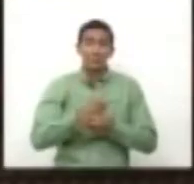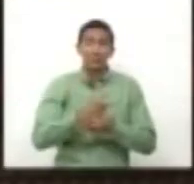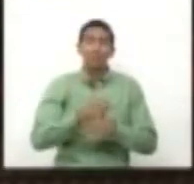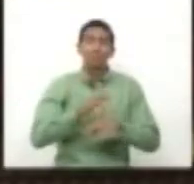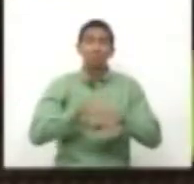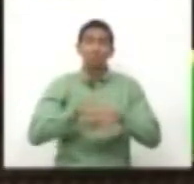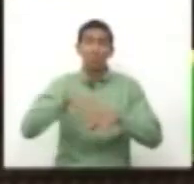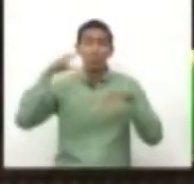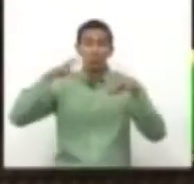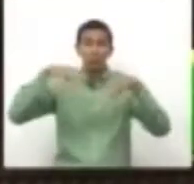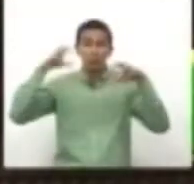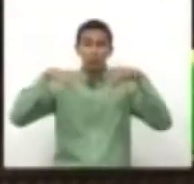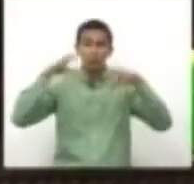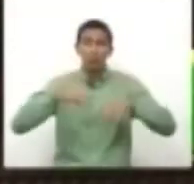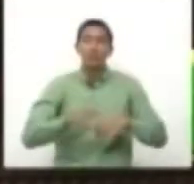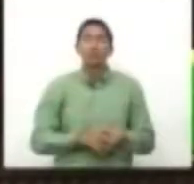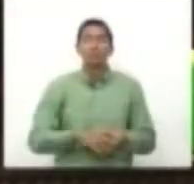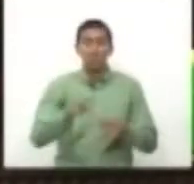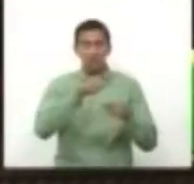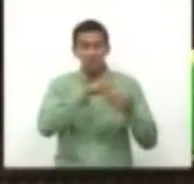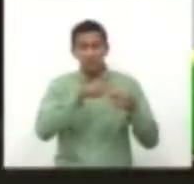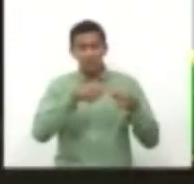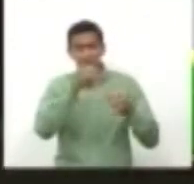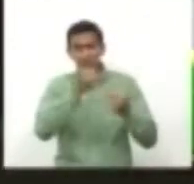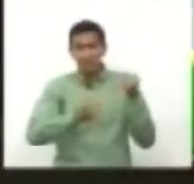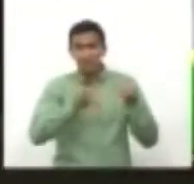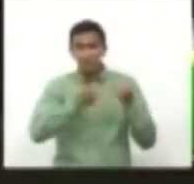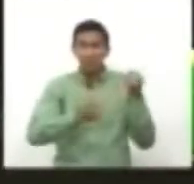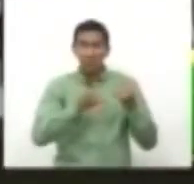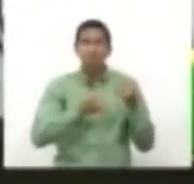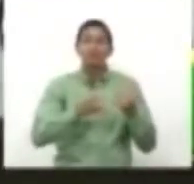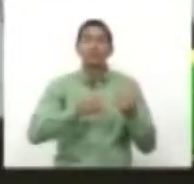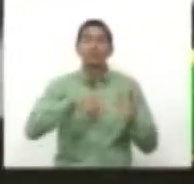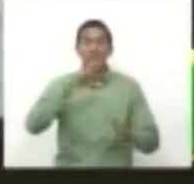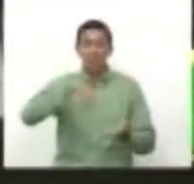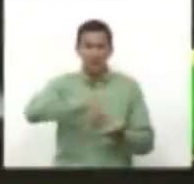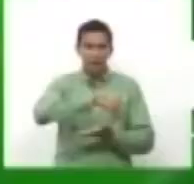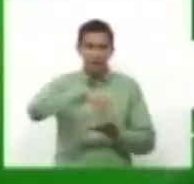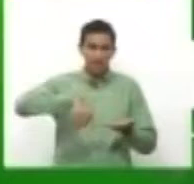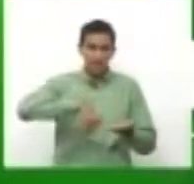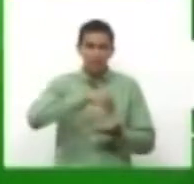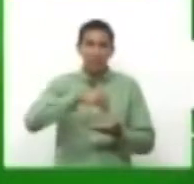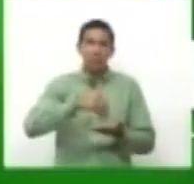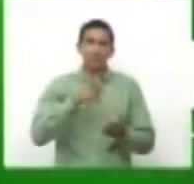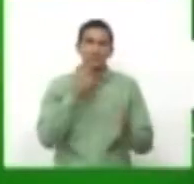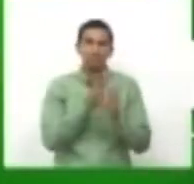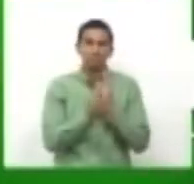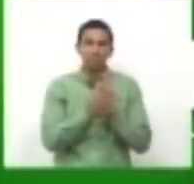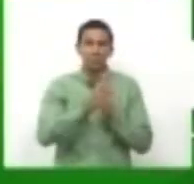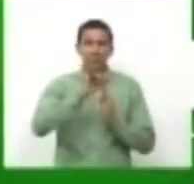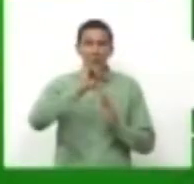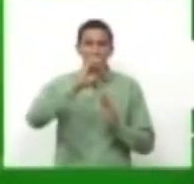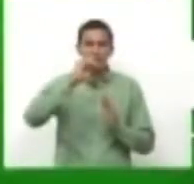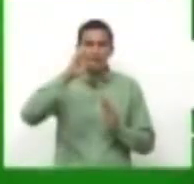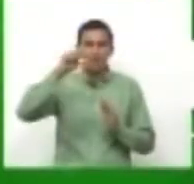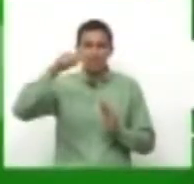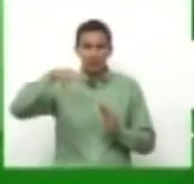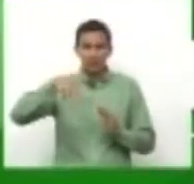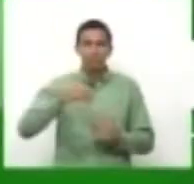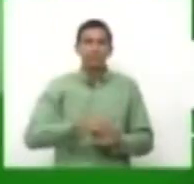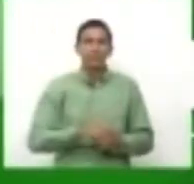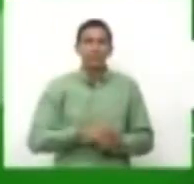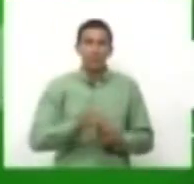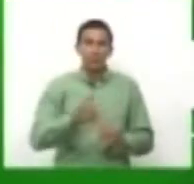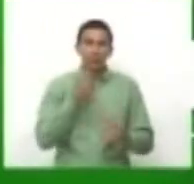Lluvias serán las que acompañarán el fin de semana en la región Caribe y en especial el departamento del Atlántico, según el IDEAM. Fin de semana sí se pueden darse algunas